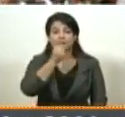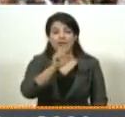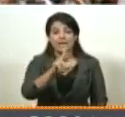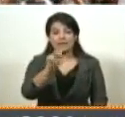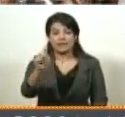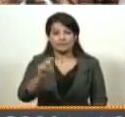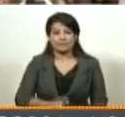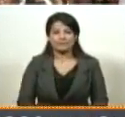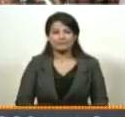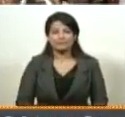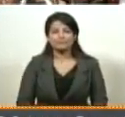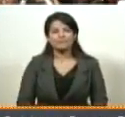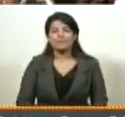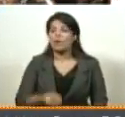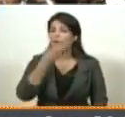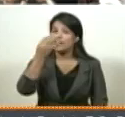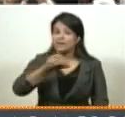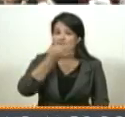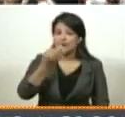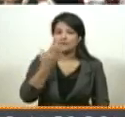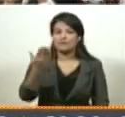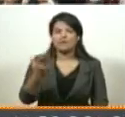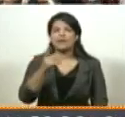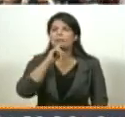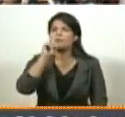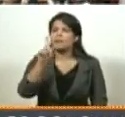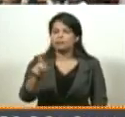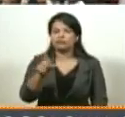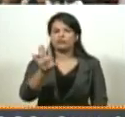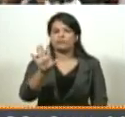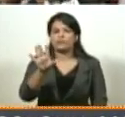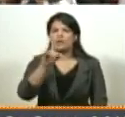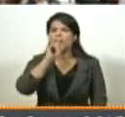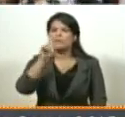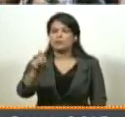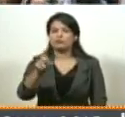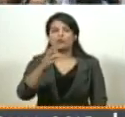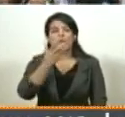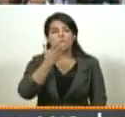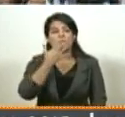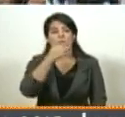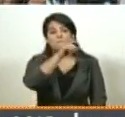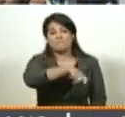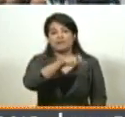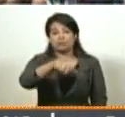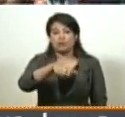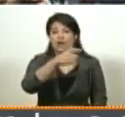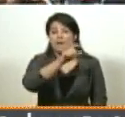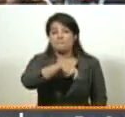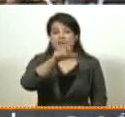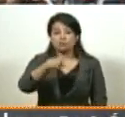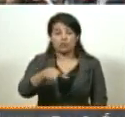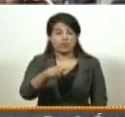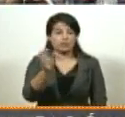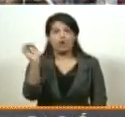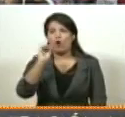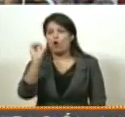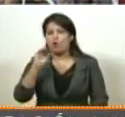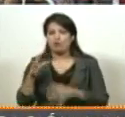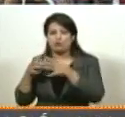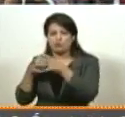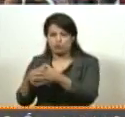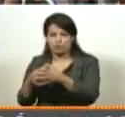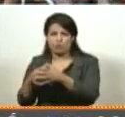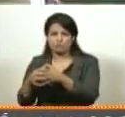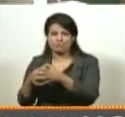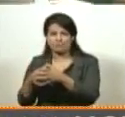Presidenta, buenas tardes. Primero queríamos saber a qué tipo de sanciones legales se enfrentarían aquellas personas o agrupaciones con fines políticos